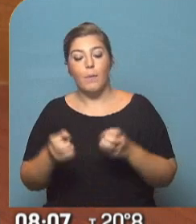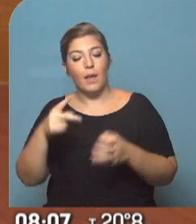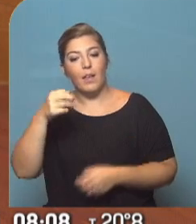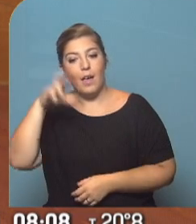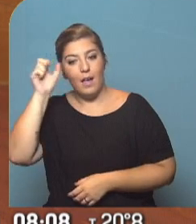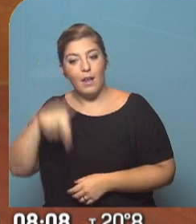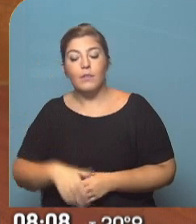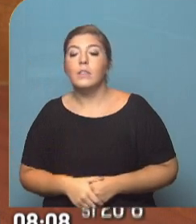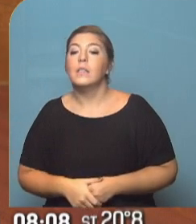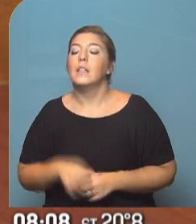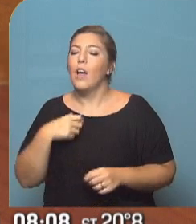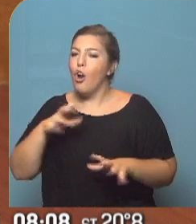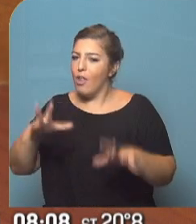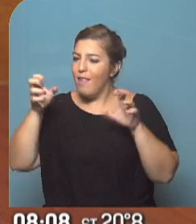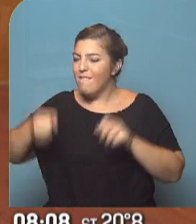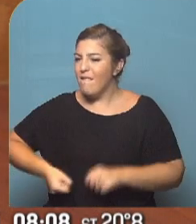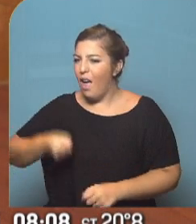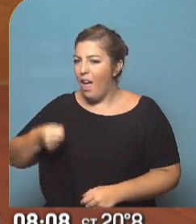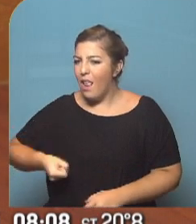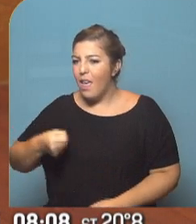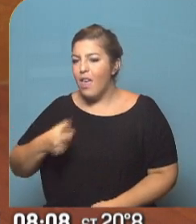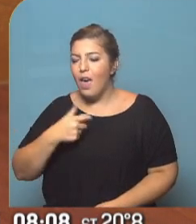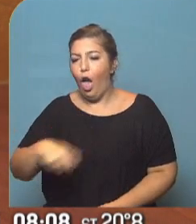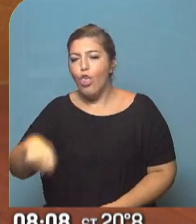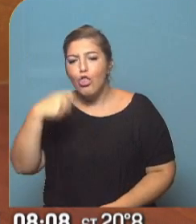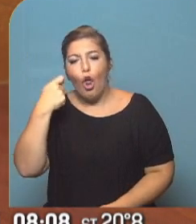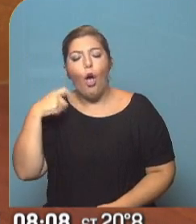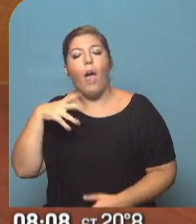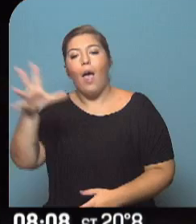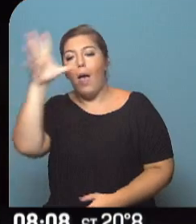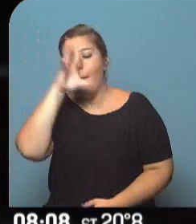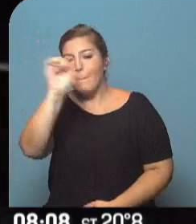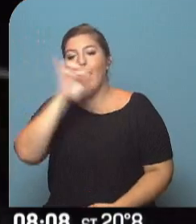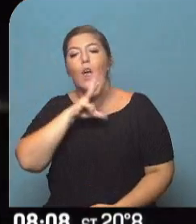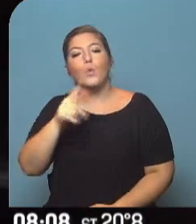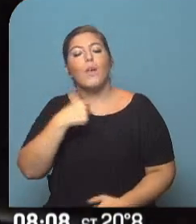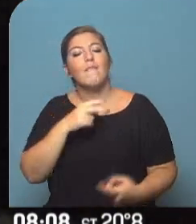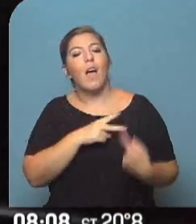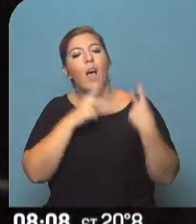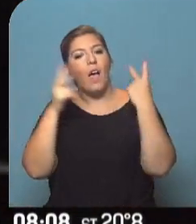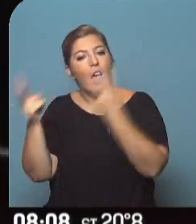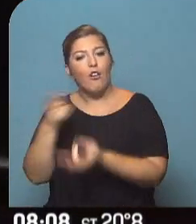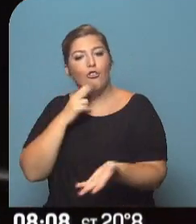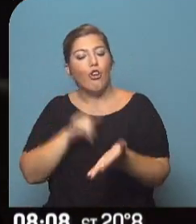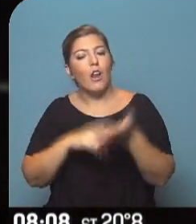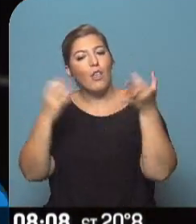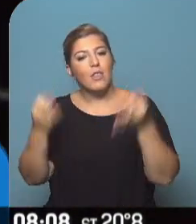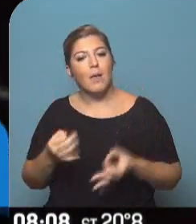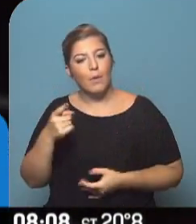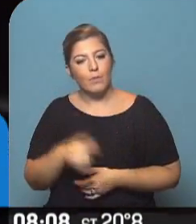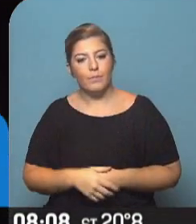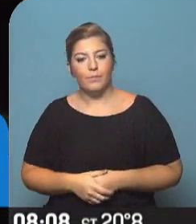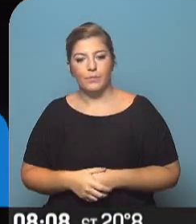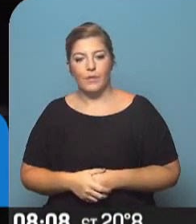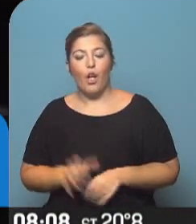A ver, ¿te acordás del tema de las narcovalijas en la Embajada de Rusia que viajaron a través del correo diplomático? De